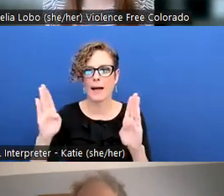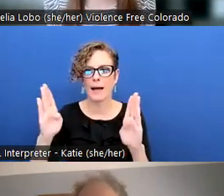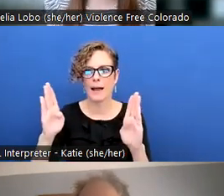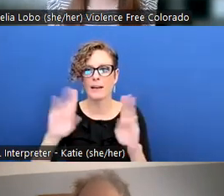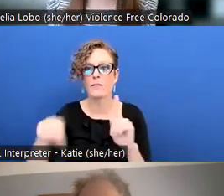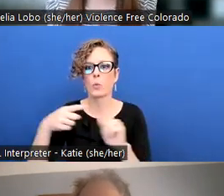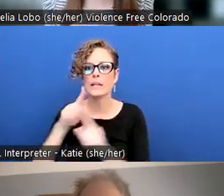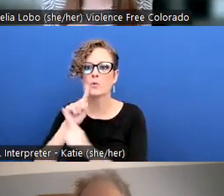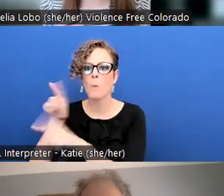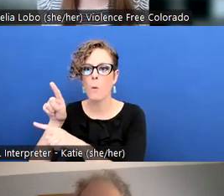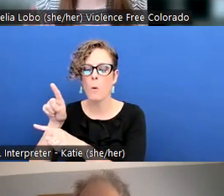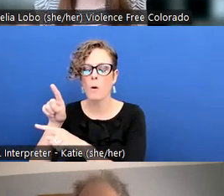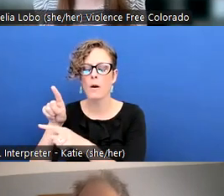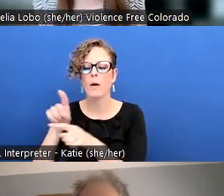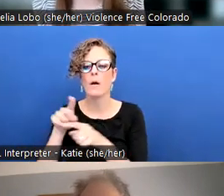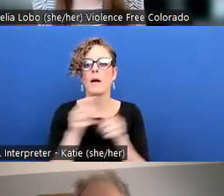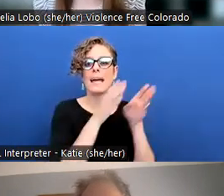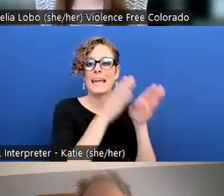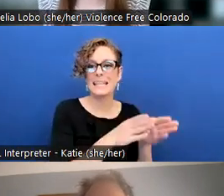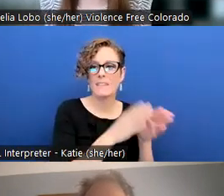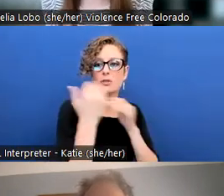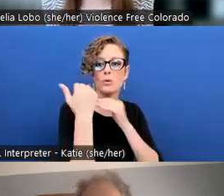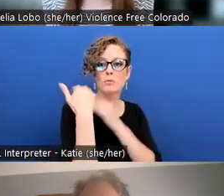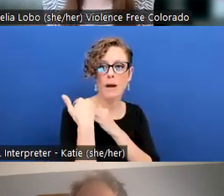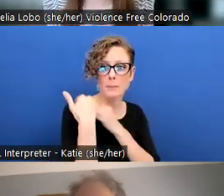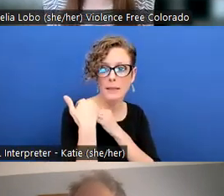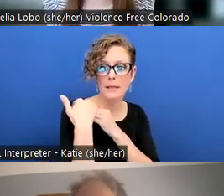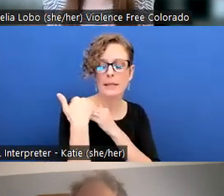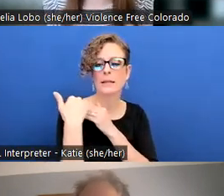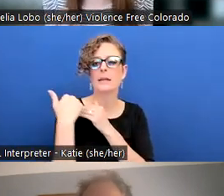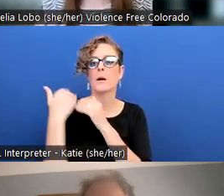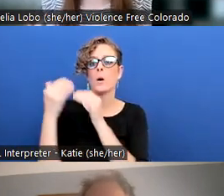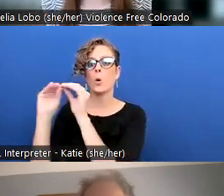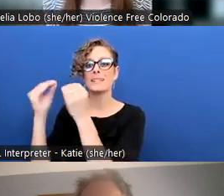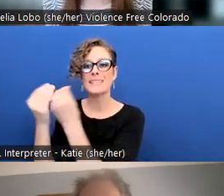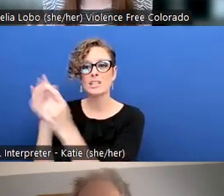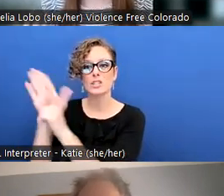de informar y